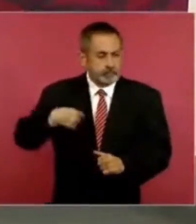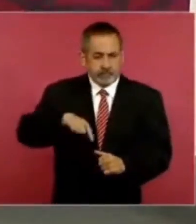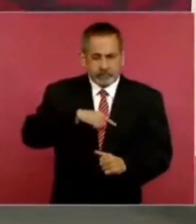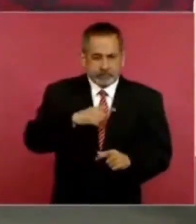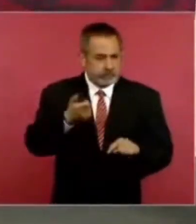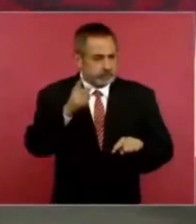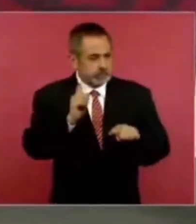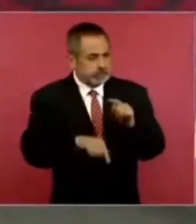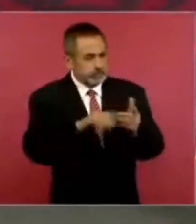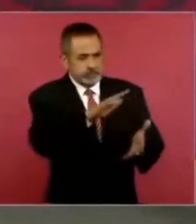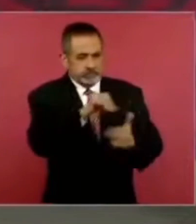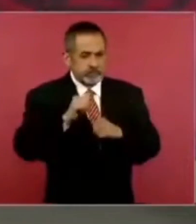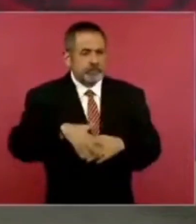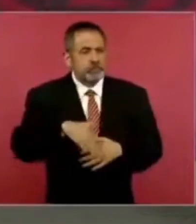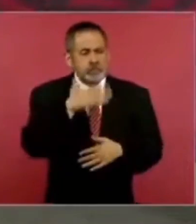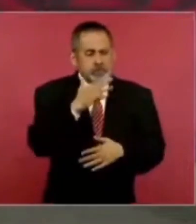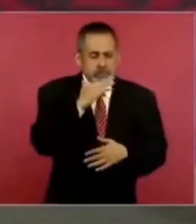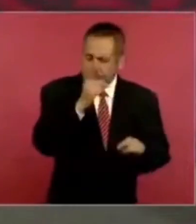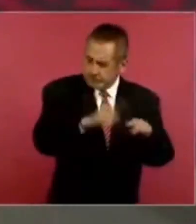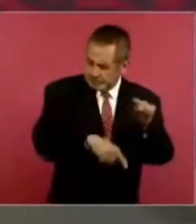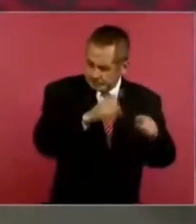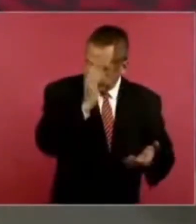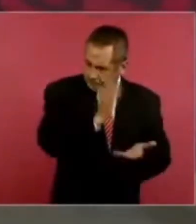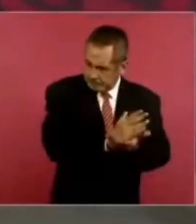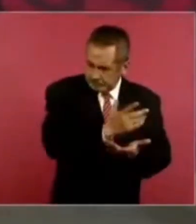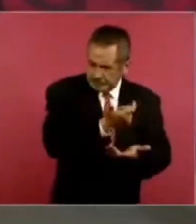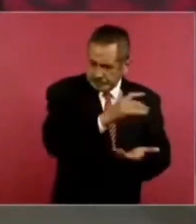recuperado, evitando la corrupción,